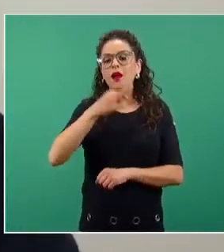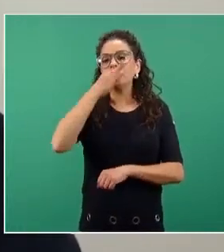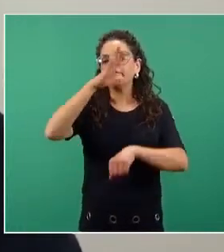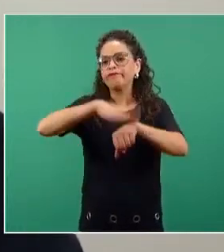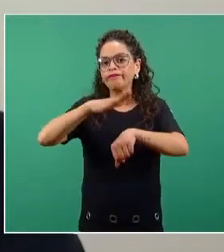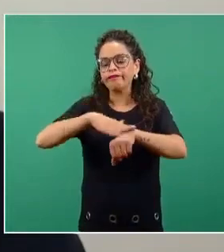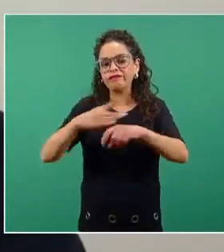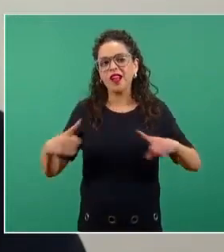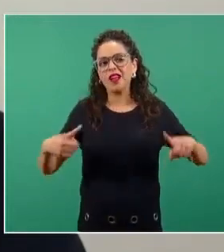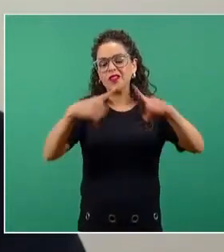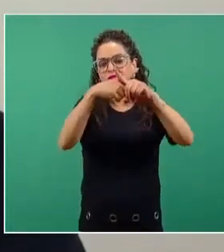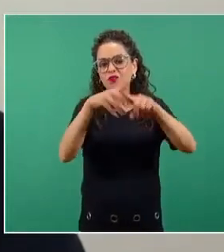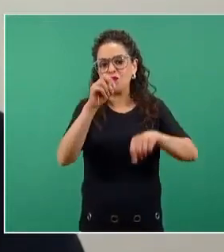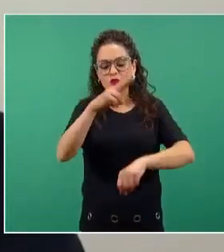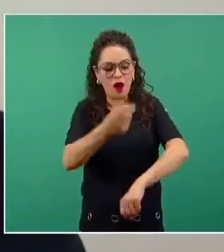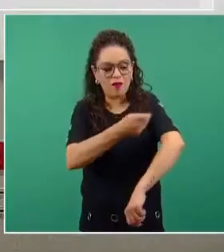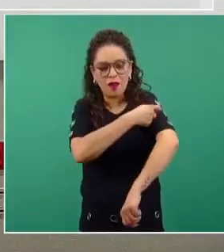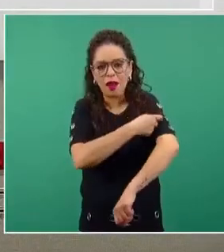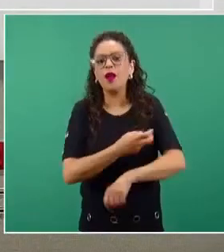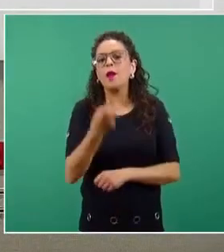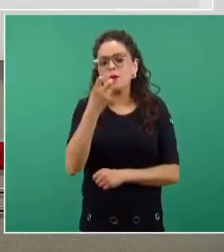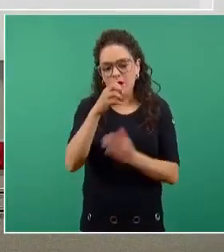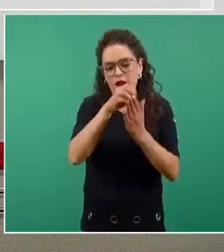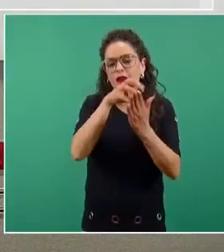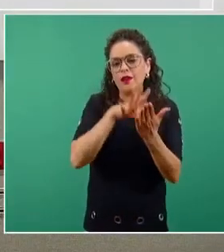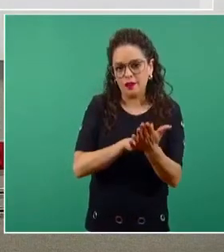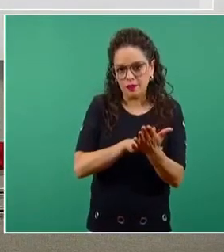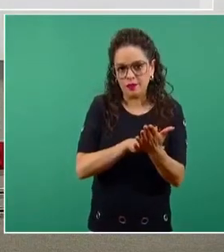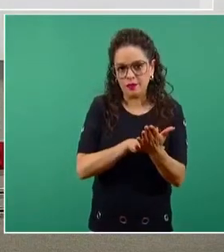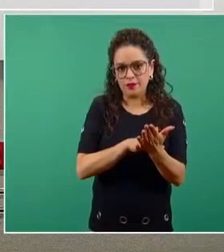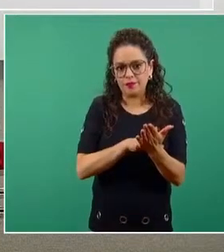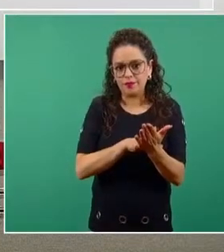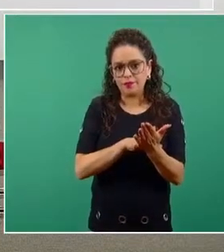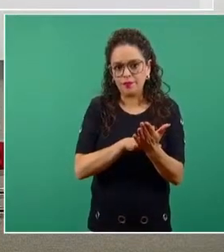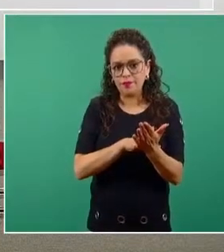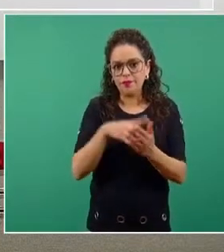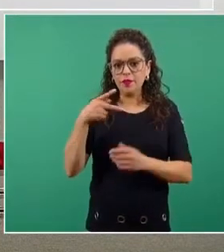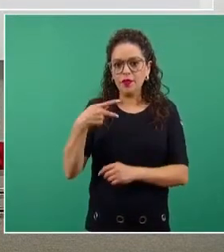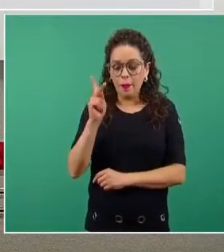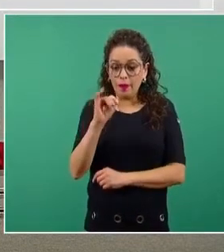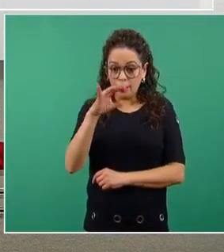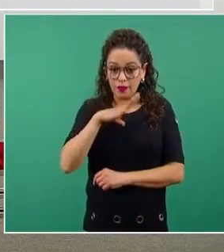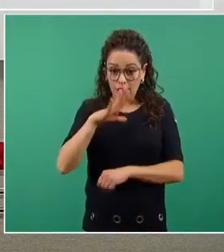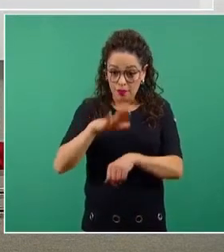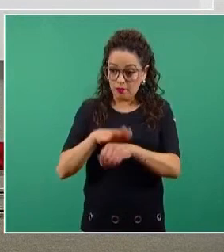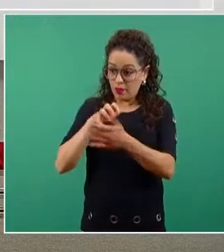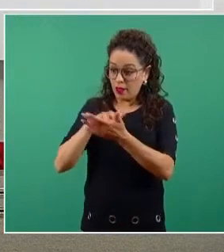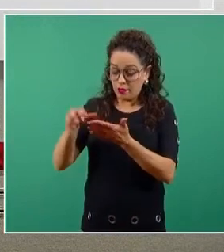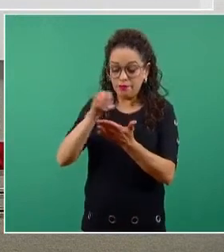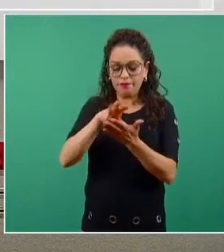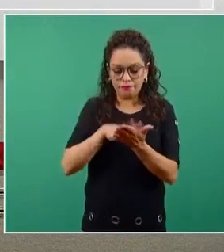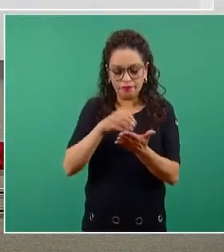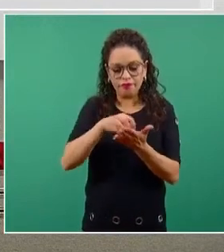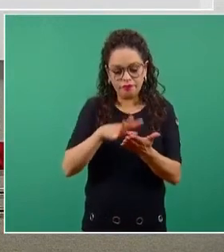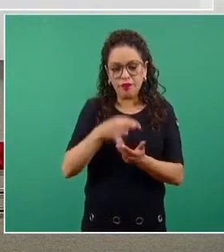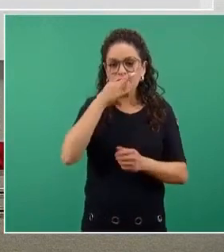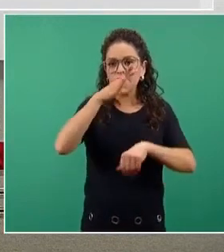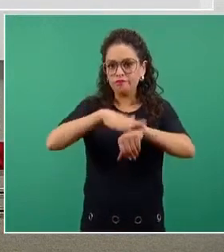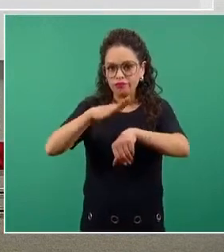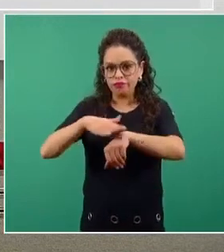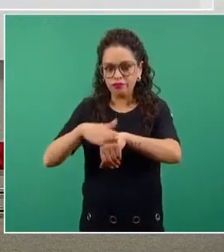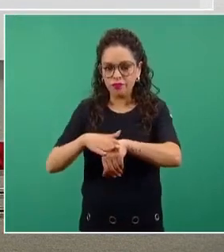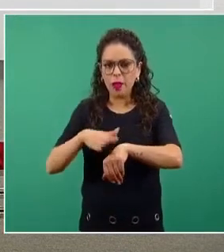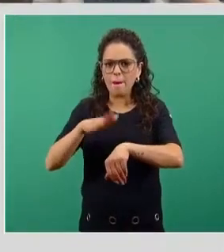esta vacuna, pero resalto que la importancia es que aunque sí son más reacciones reportadas, la gran mayoría son